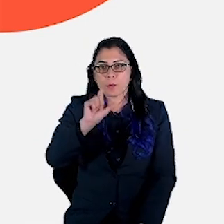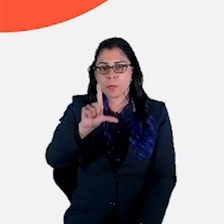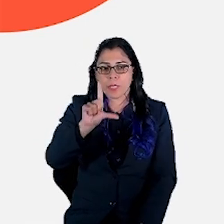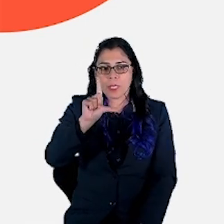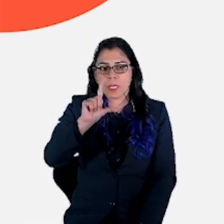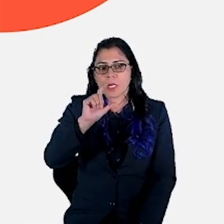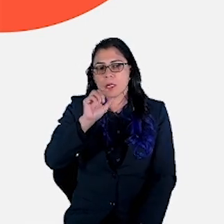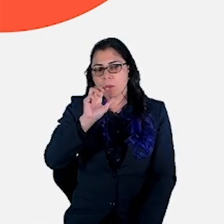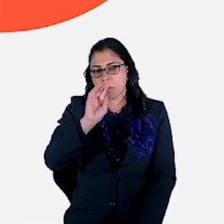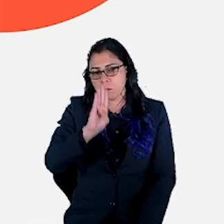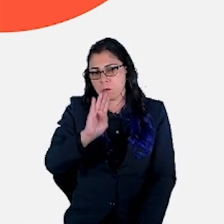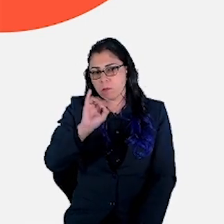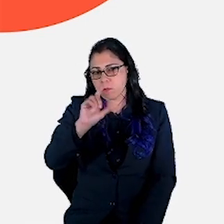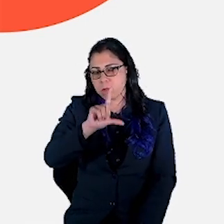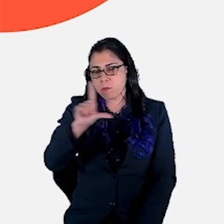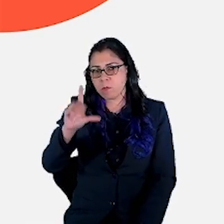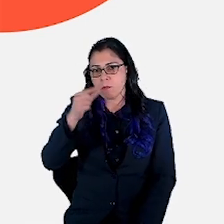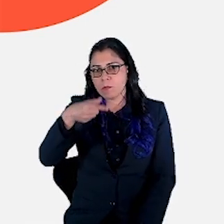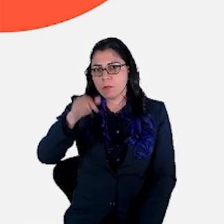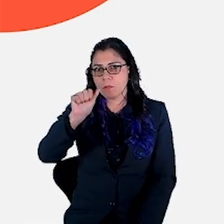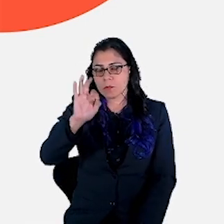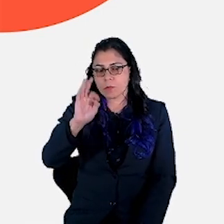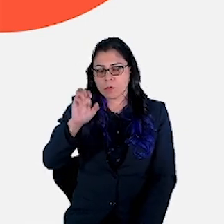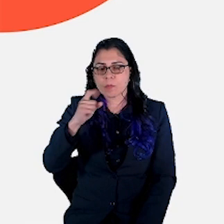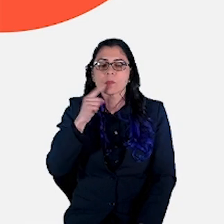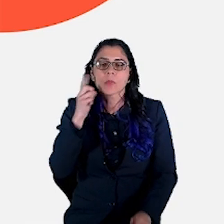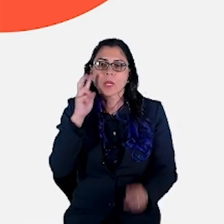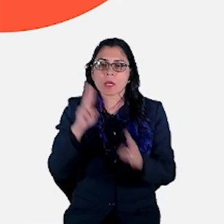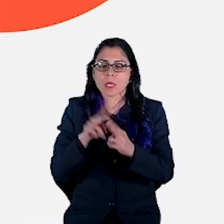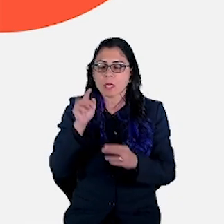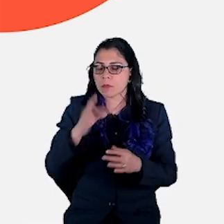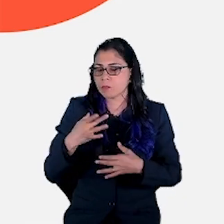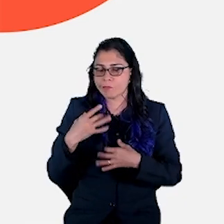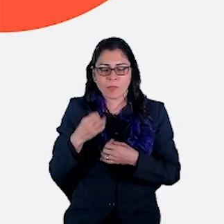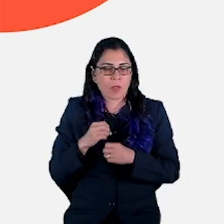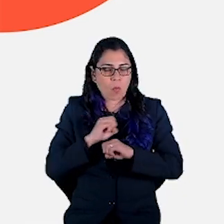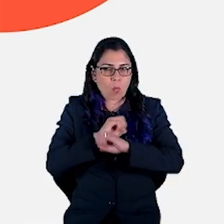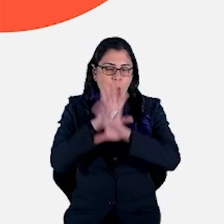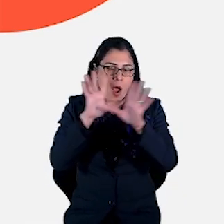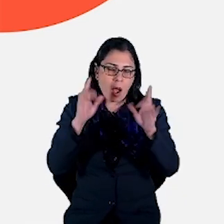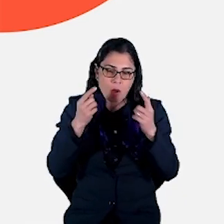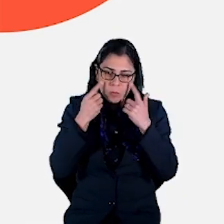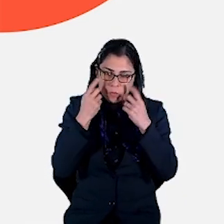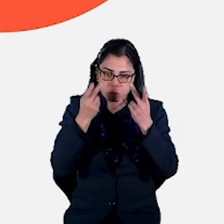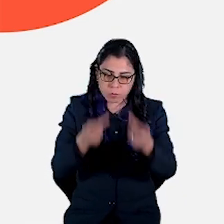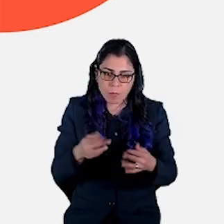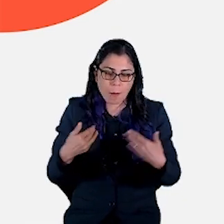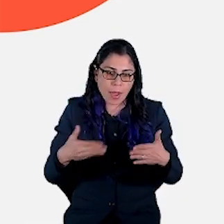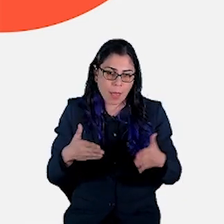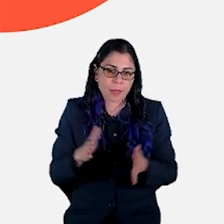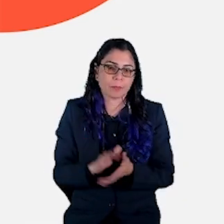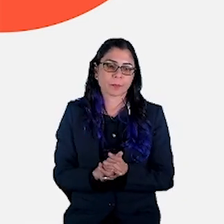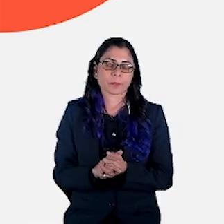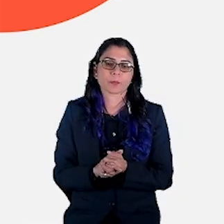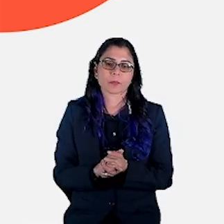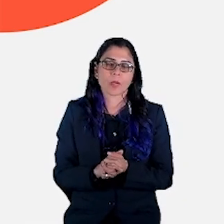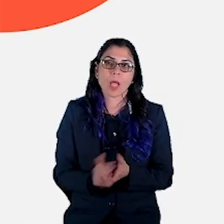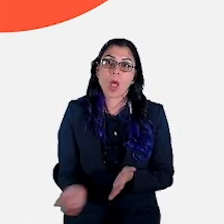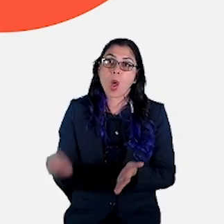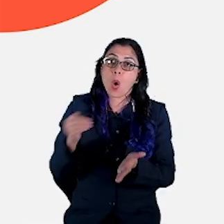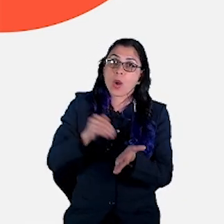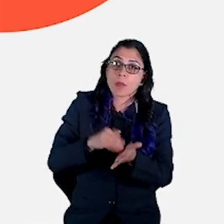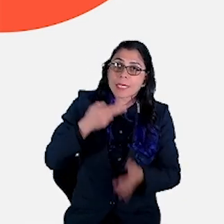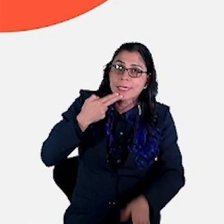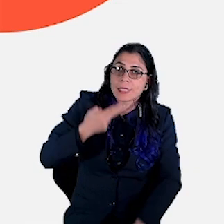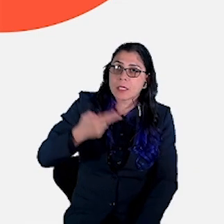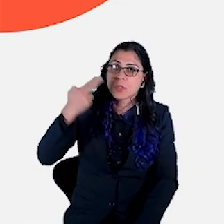cosas interesantes en el mundo el canal de Panamá está en su top 10 eh de nuevo la historia la